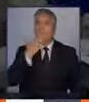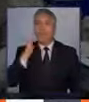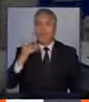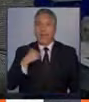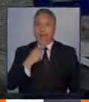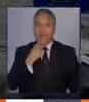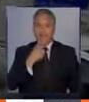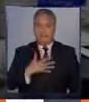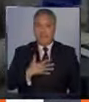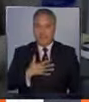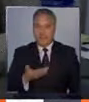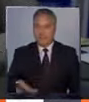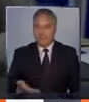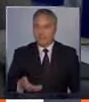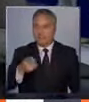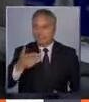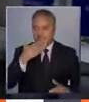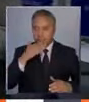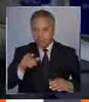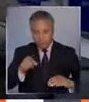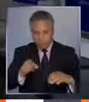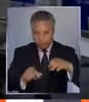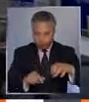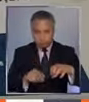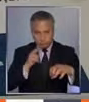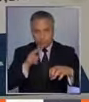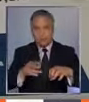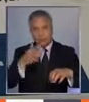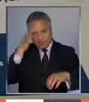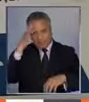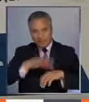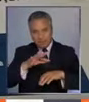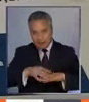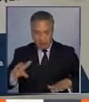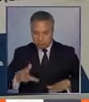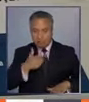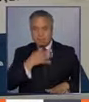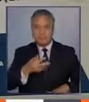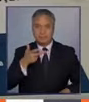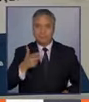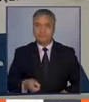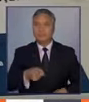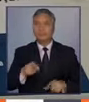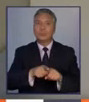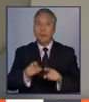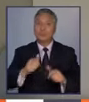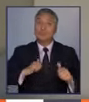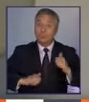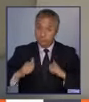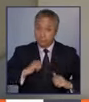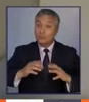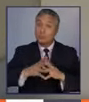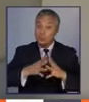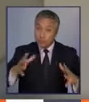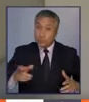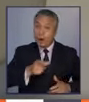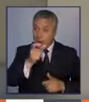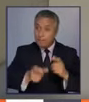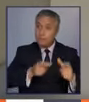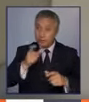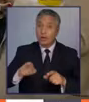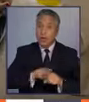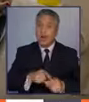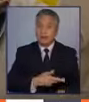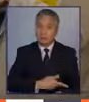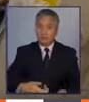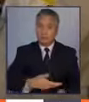Y entonces te da una mejor opción para la enfermera. Fue creado para terminar con el sufrimiento de muchas personas cuando se hacen exámenes